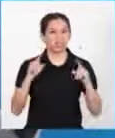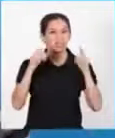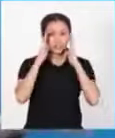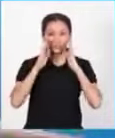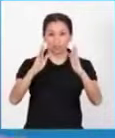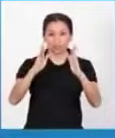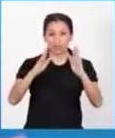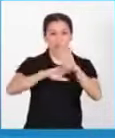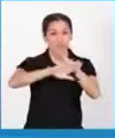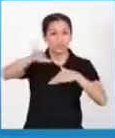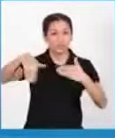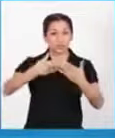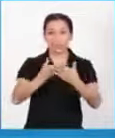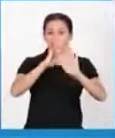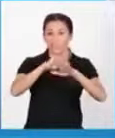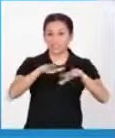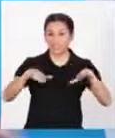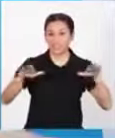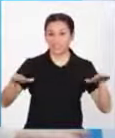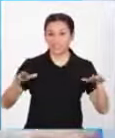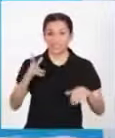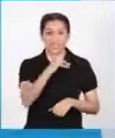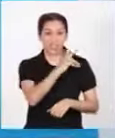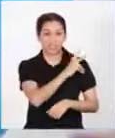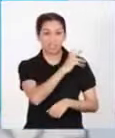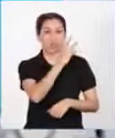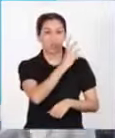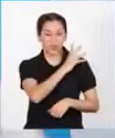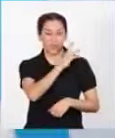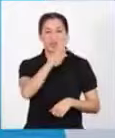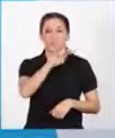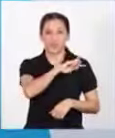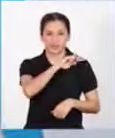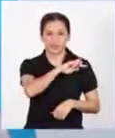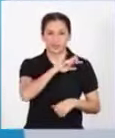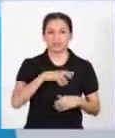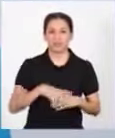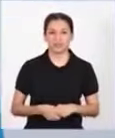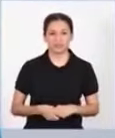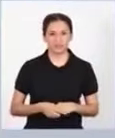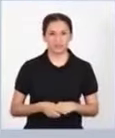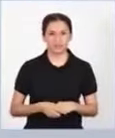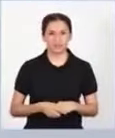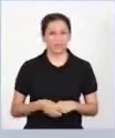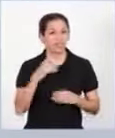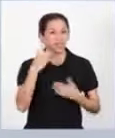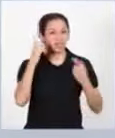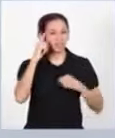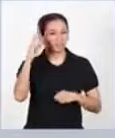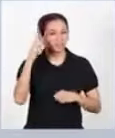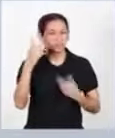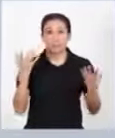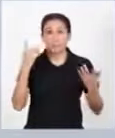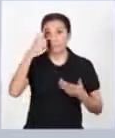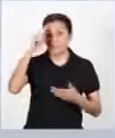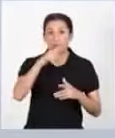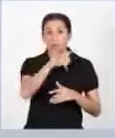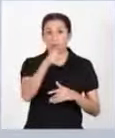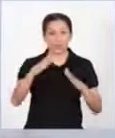Ministerio de Educación, dirigida a las niñas y los niños de tercer y cuarto grado de primaria.